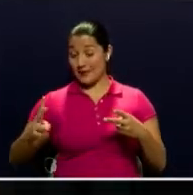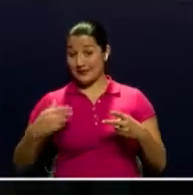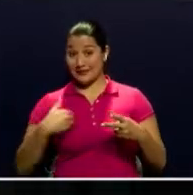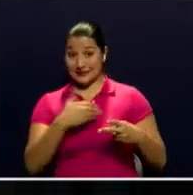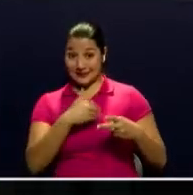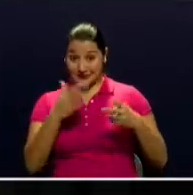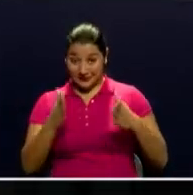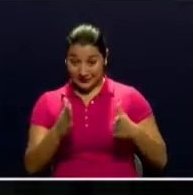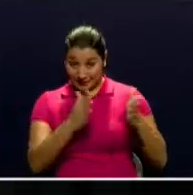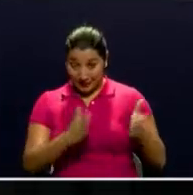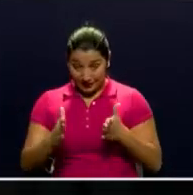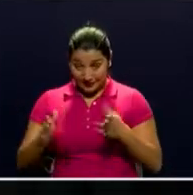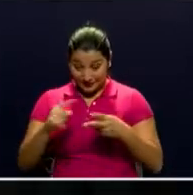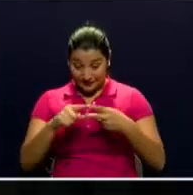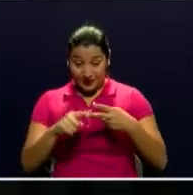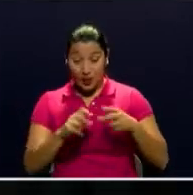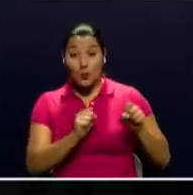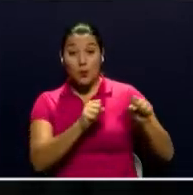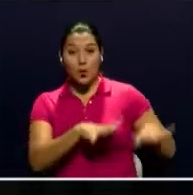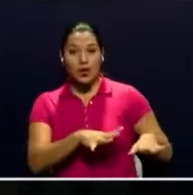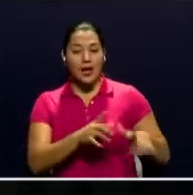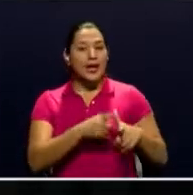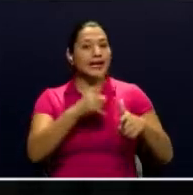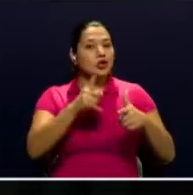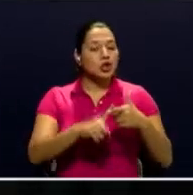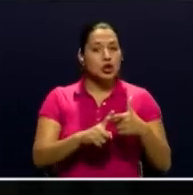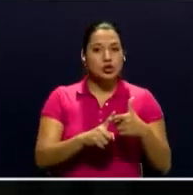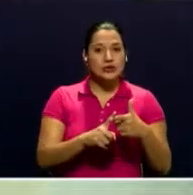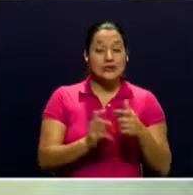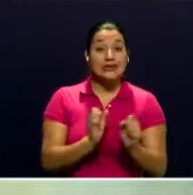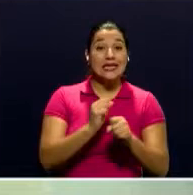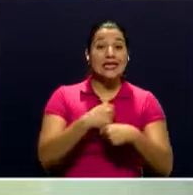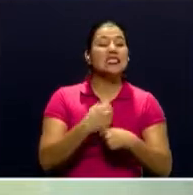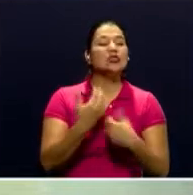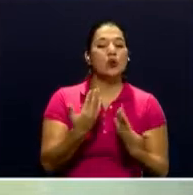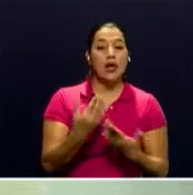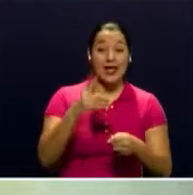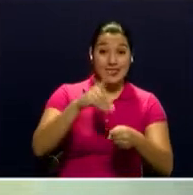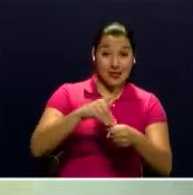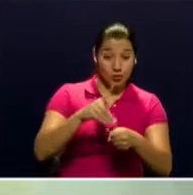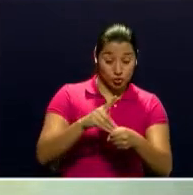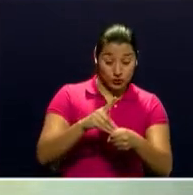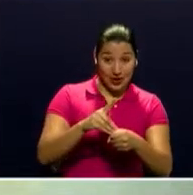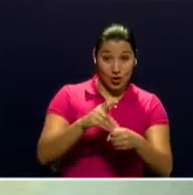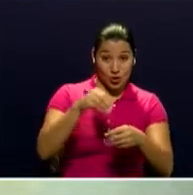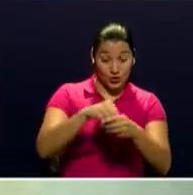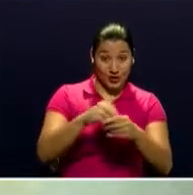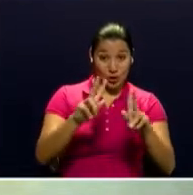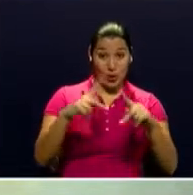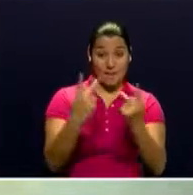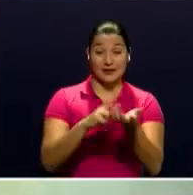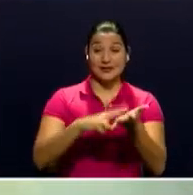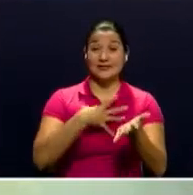que el diputado del Partido Liberación Nacional, Gustavo Viales, busque reformar el artículo 214 de la